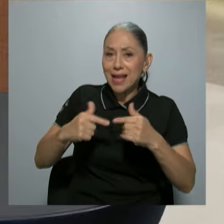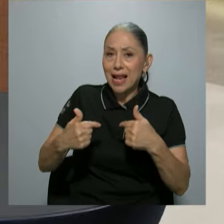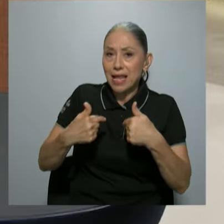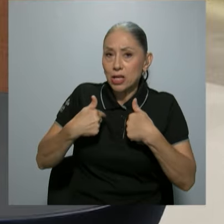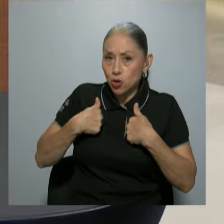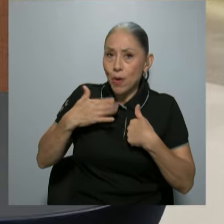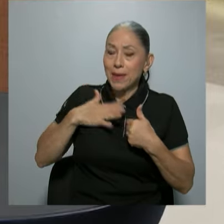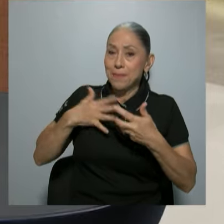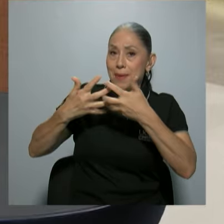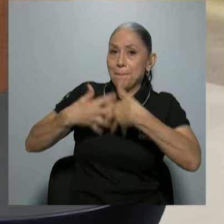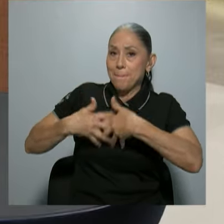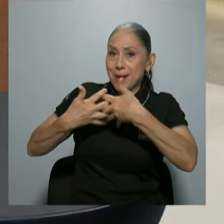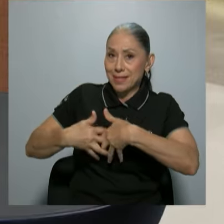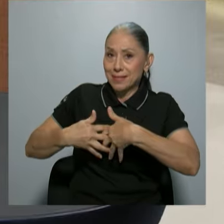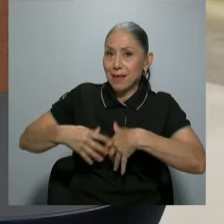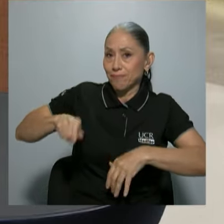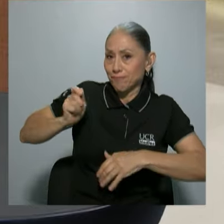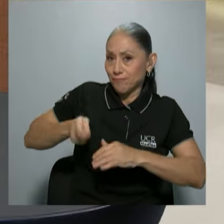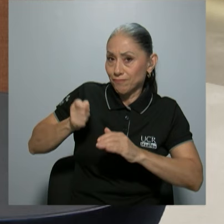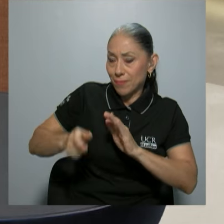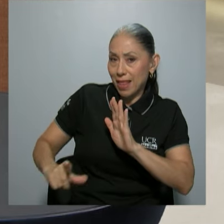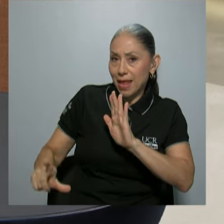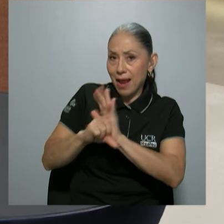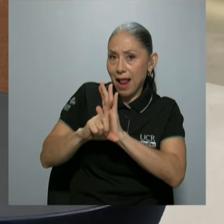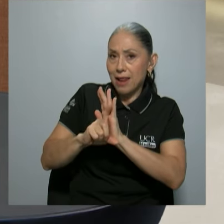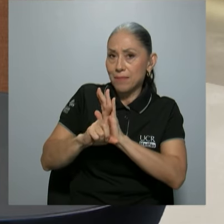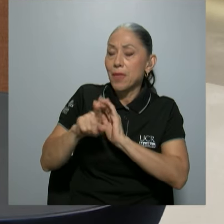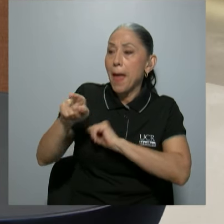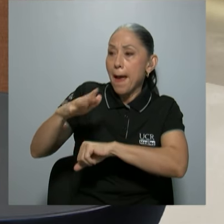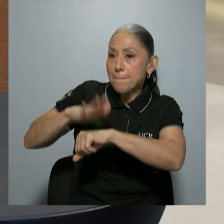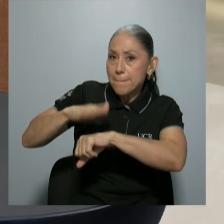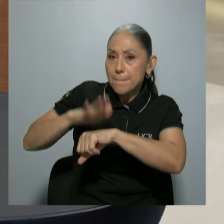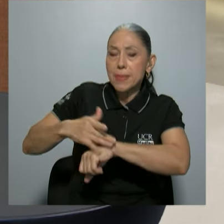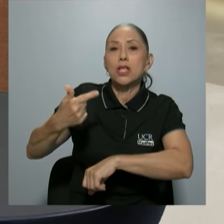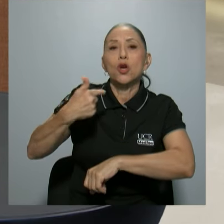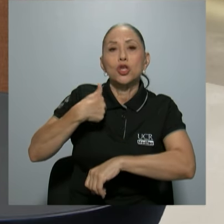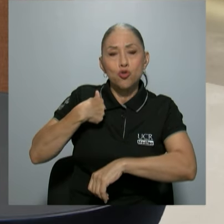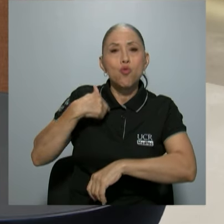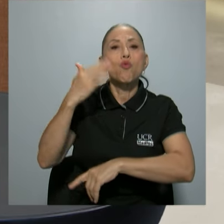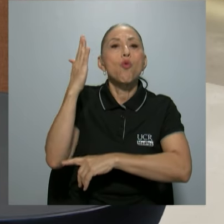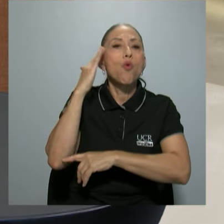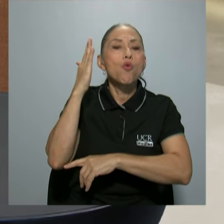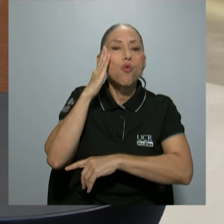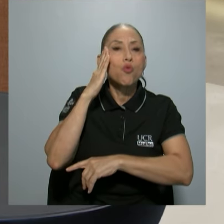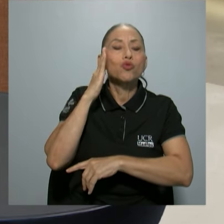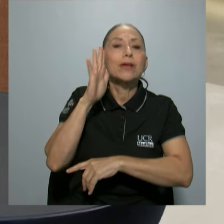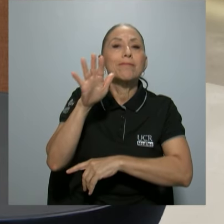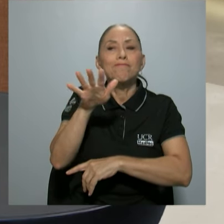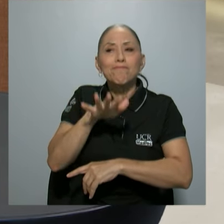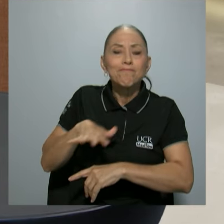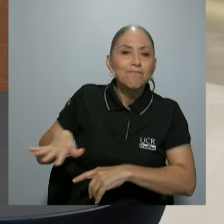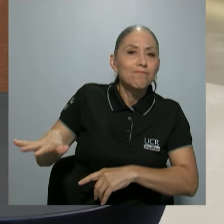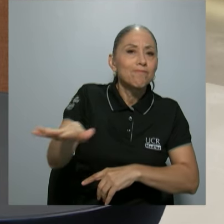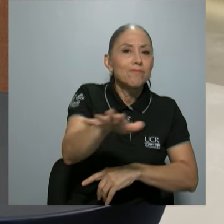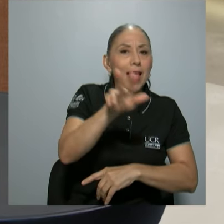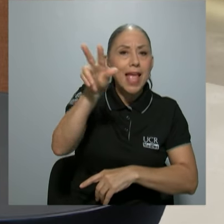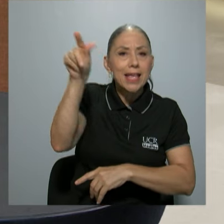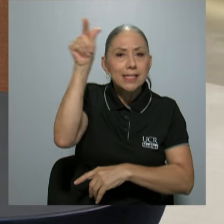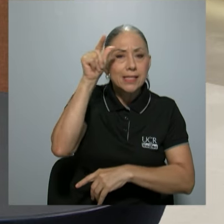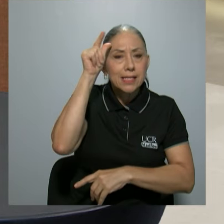firma legal, me ha permitido a conocer el Estado costarricense de